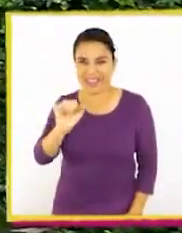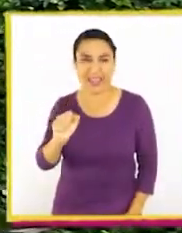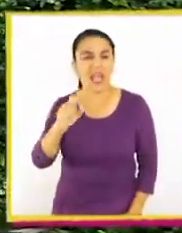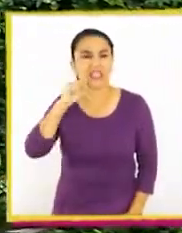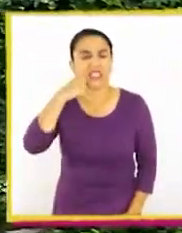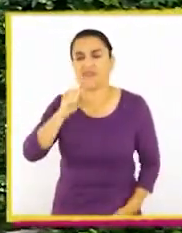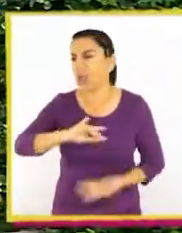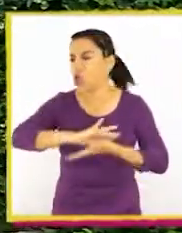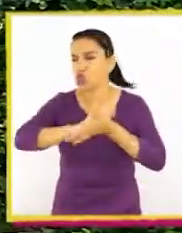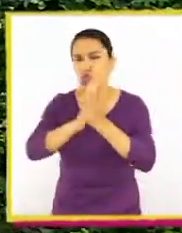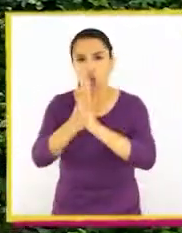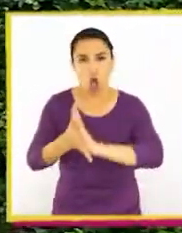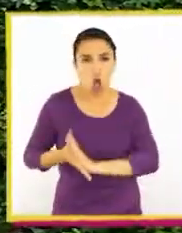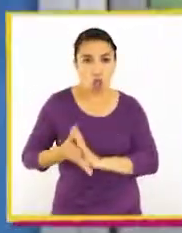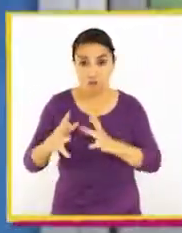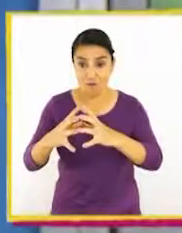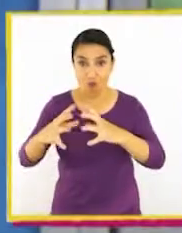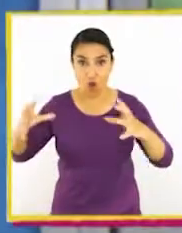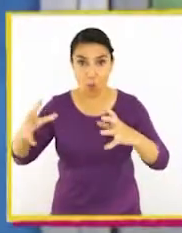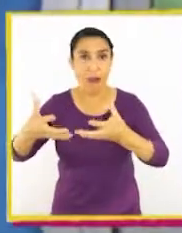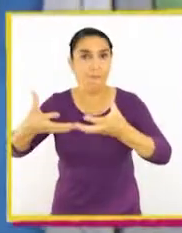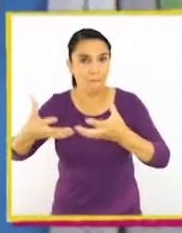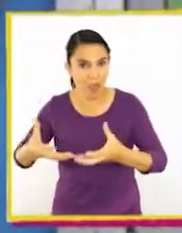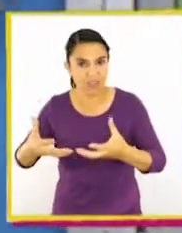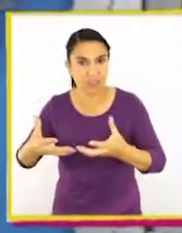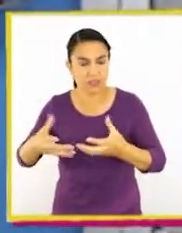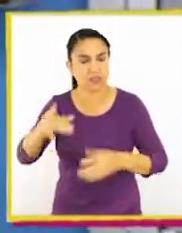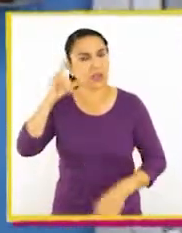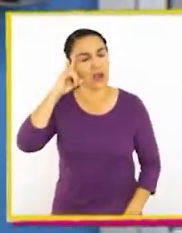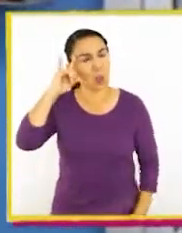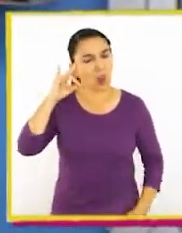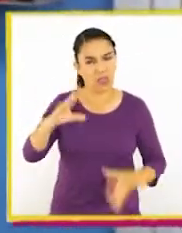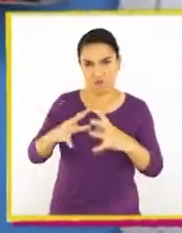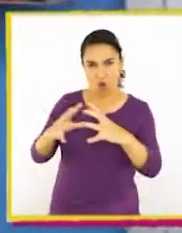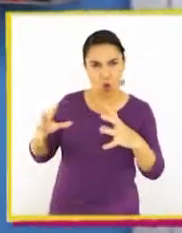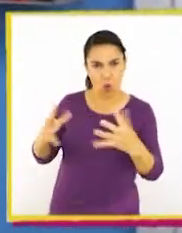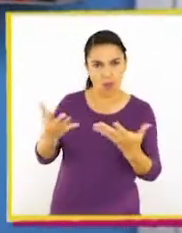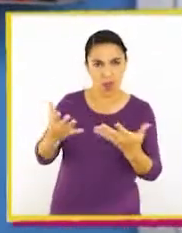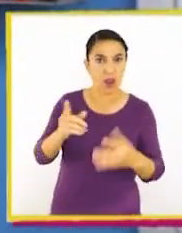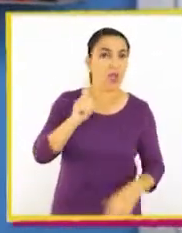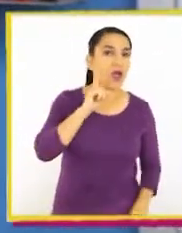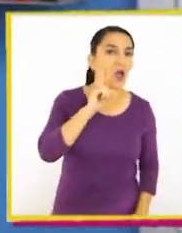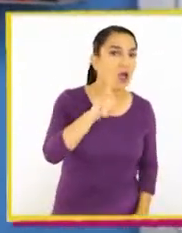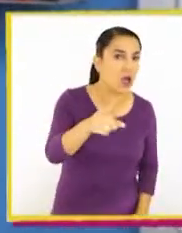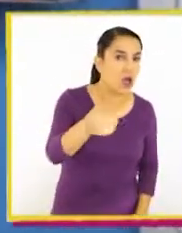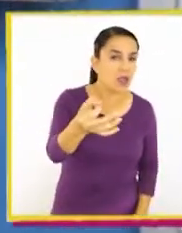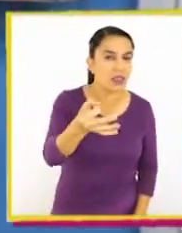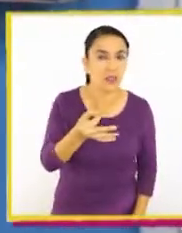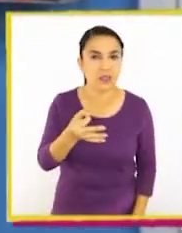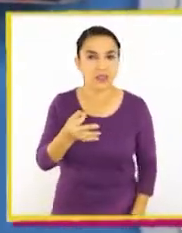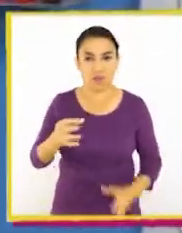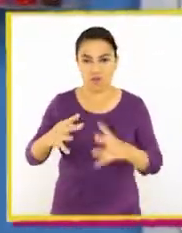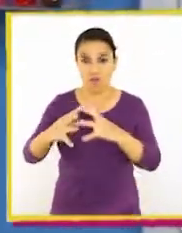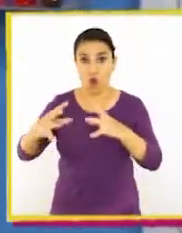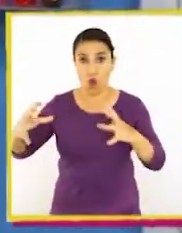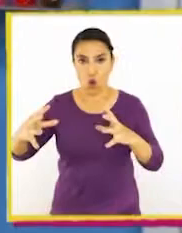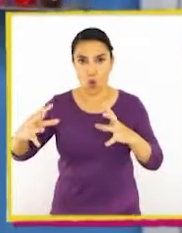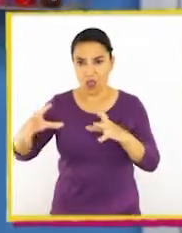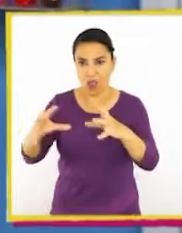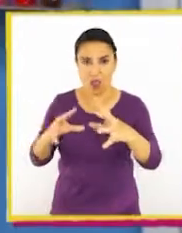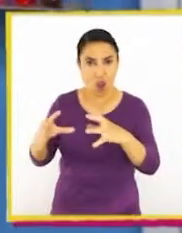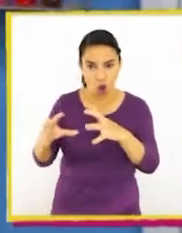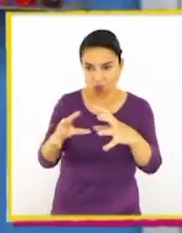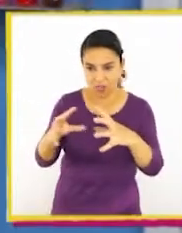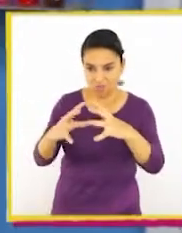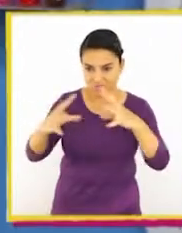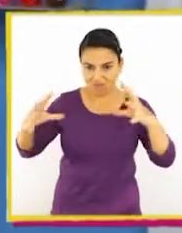todo lo que tiene masa y volumen. ¿Recuerdan qué es el volumen? Por allá escucho que el volumen es el espacio que